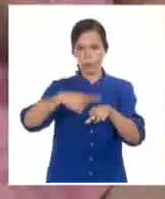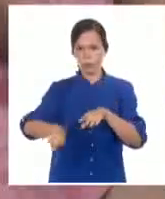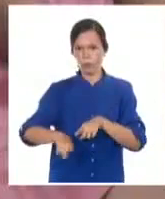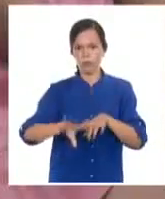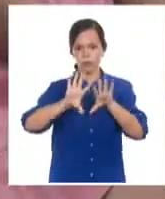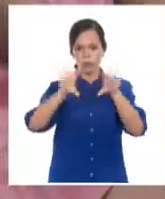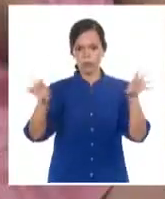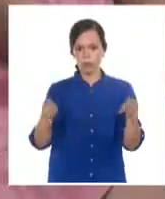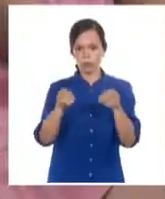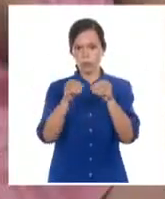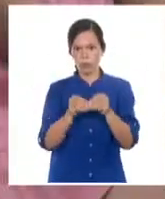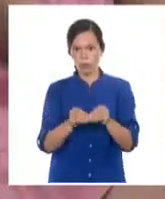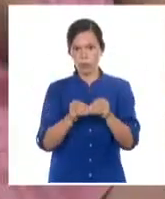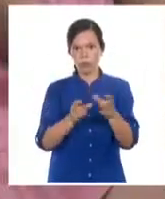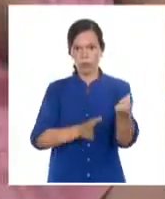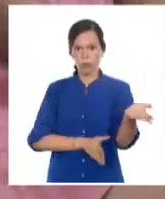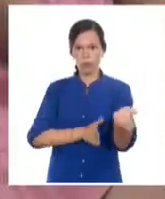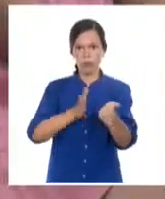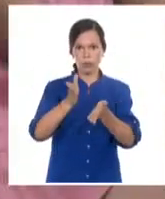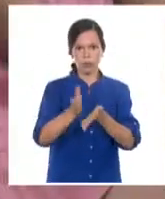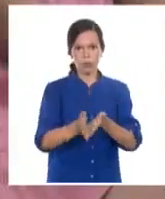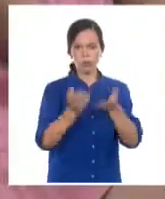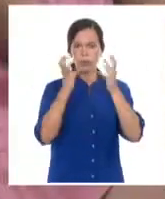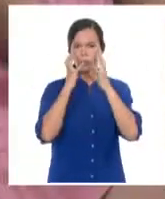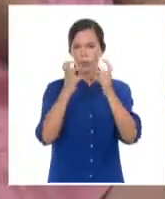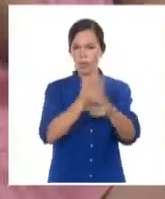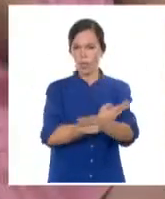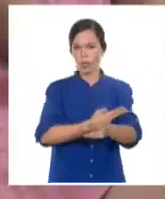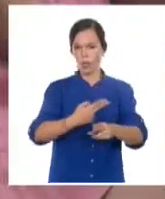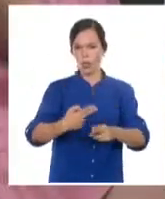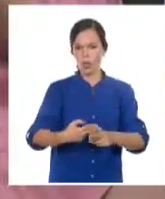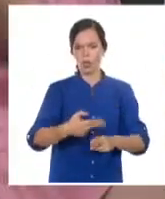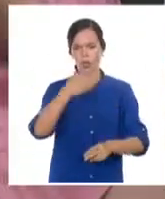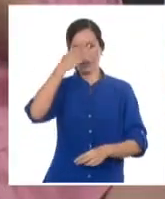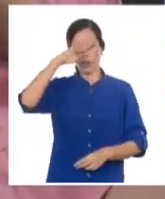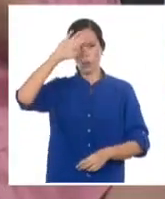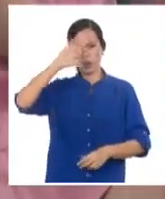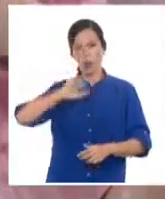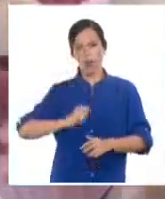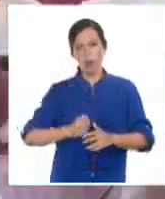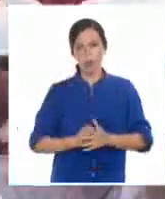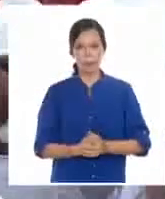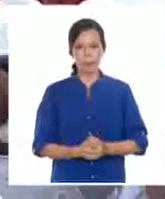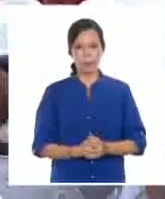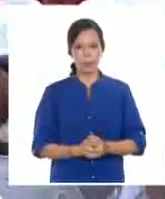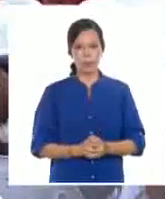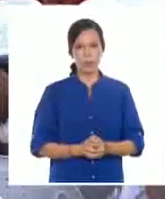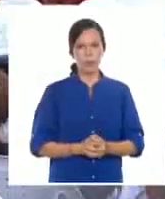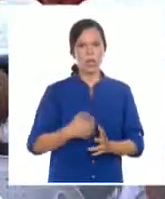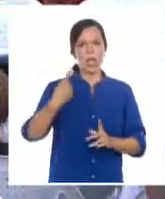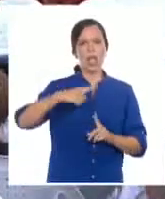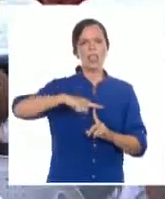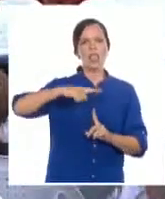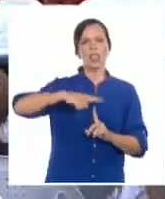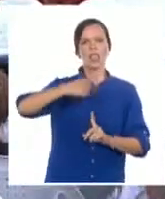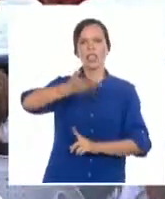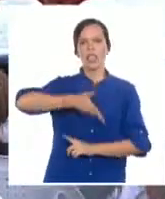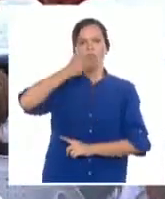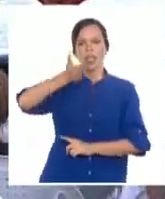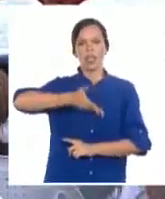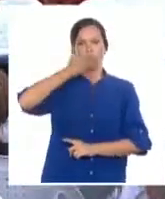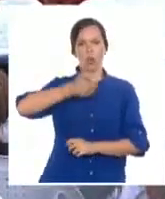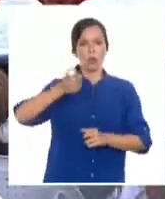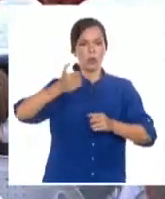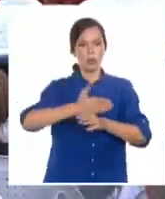símbolo imperecedero de la historia Nacional los testimonios de varios protagonistas de aquella fecha nos